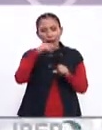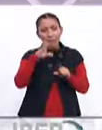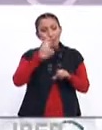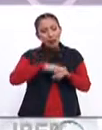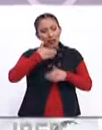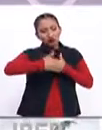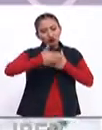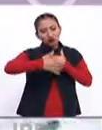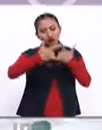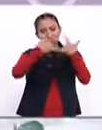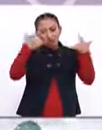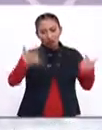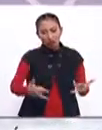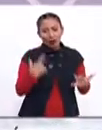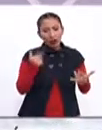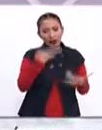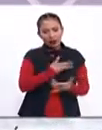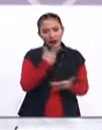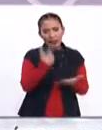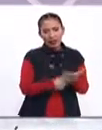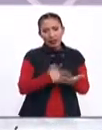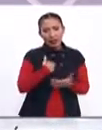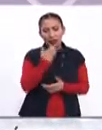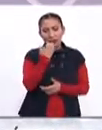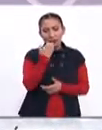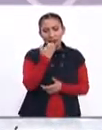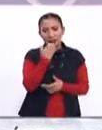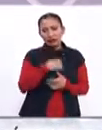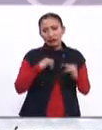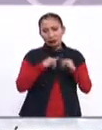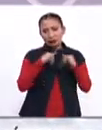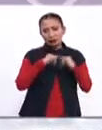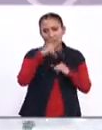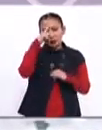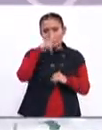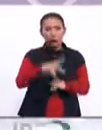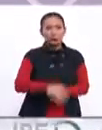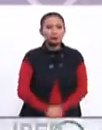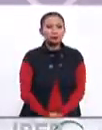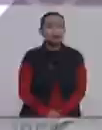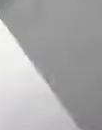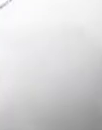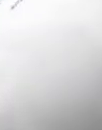enriquecer el acervo histórico con el que cuenta esta importante institución mexicana.